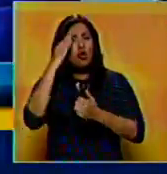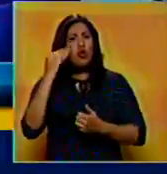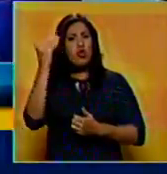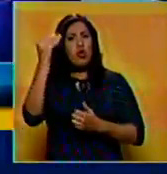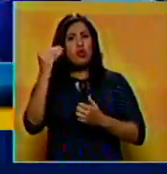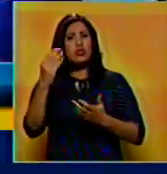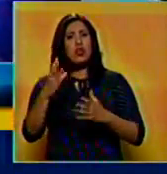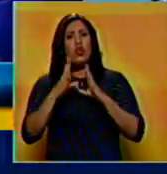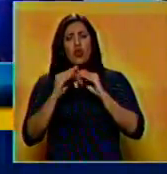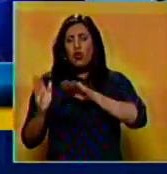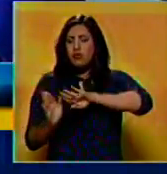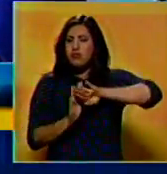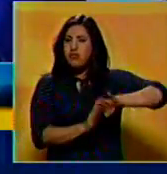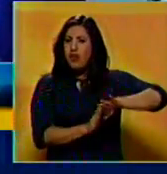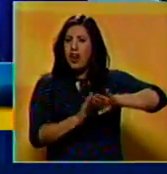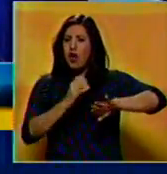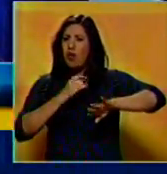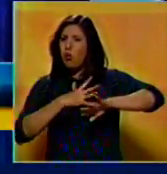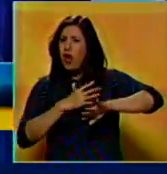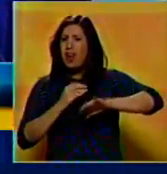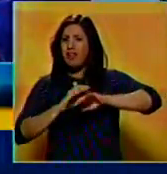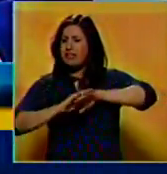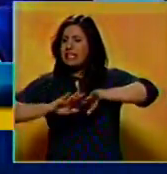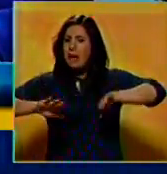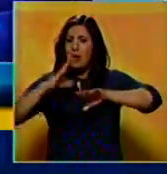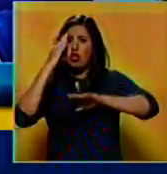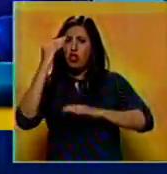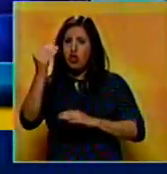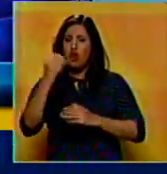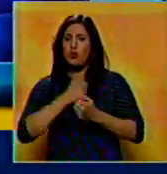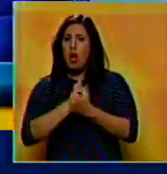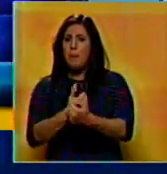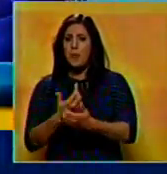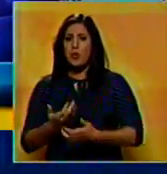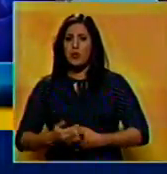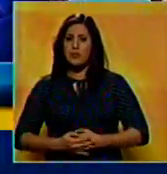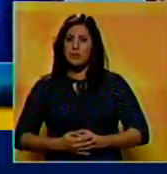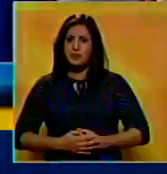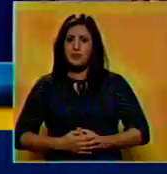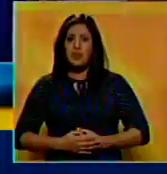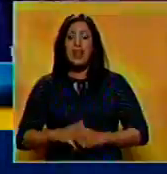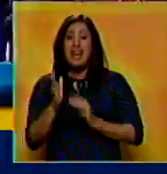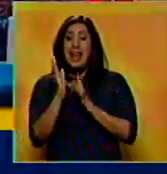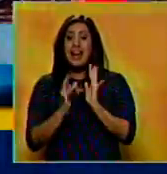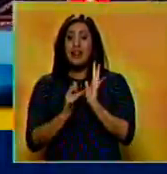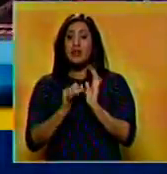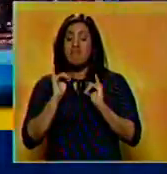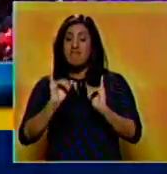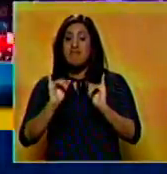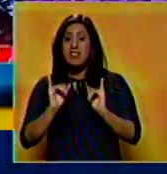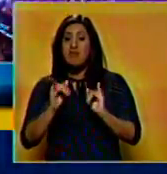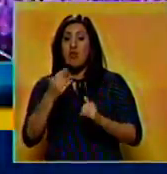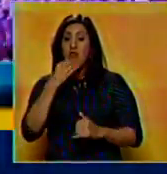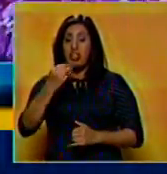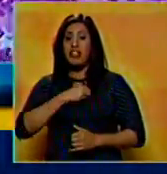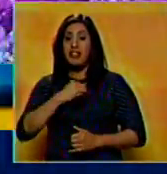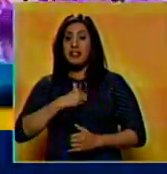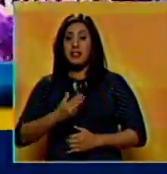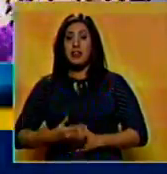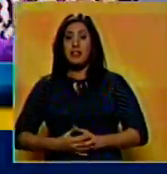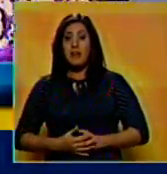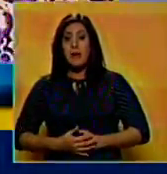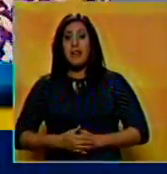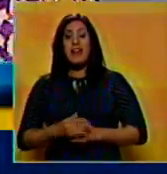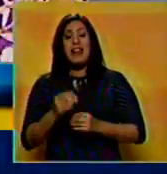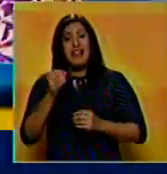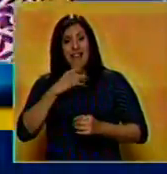lado todo lo que nos pueda apartar de su amor. Jesucristo mismo nos dice